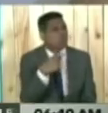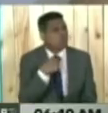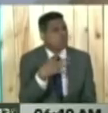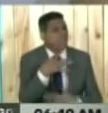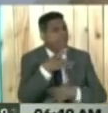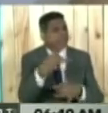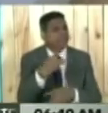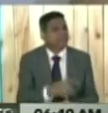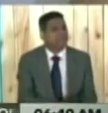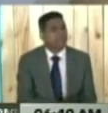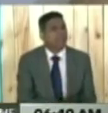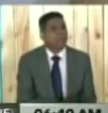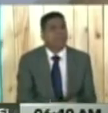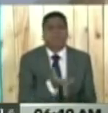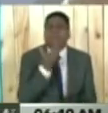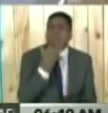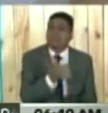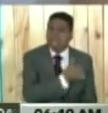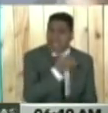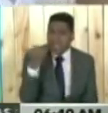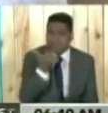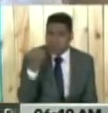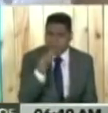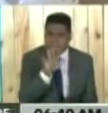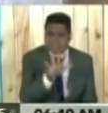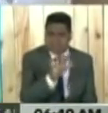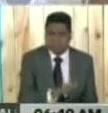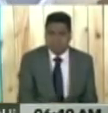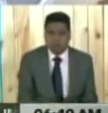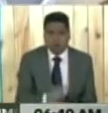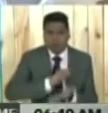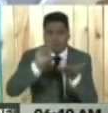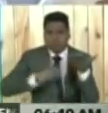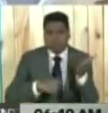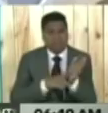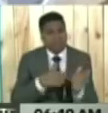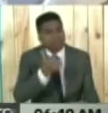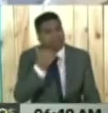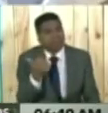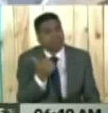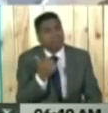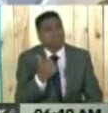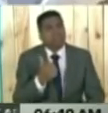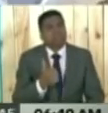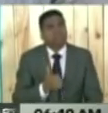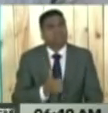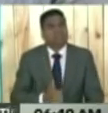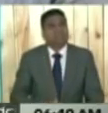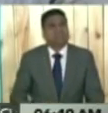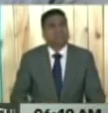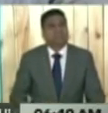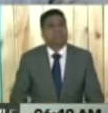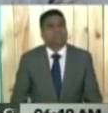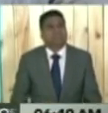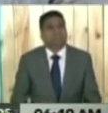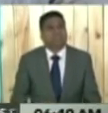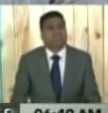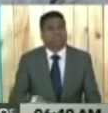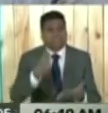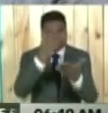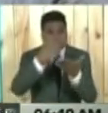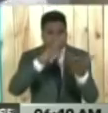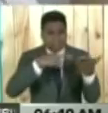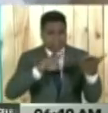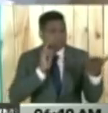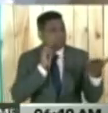ni siquiera ellos firmaron, ni siquiera los dirigentes de la derecha firmaron, Ahora, para... en esta revisión estaban ellos presentes, ¿no? Estaban